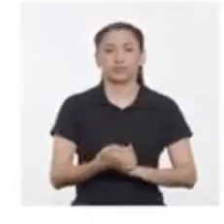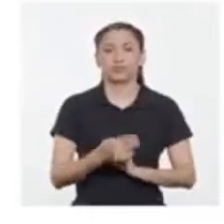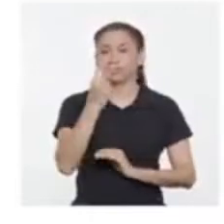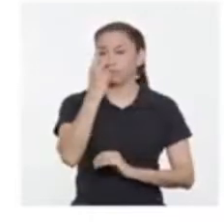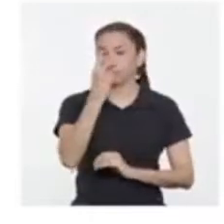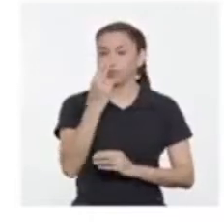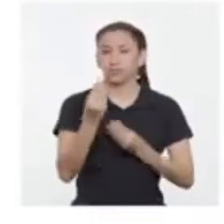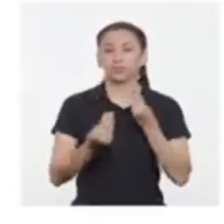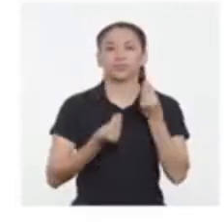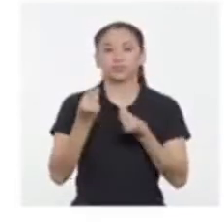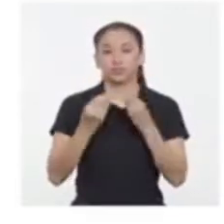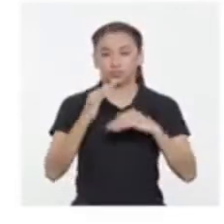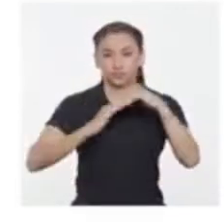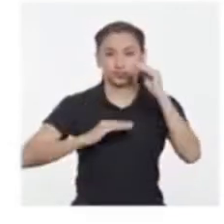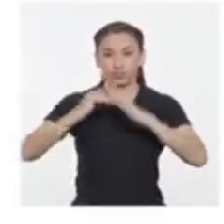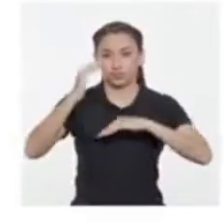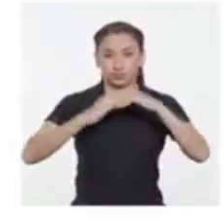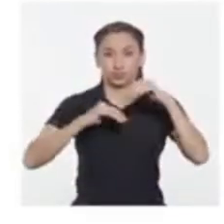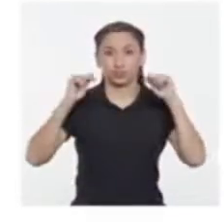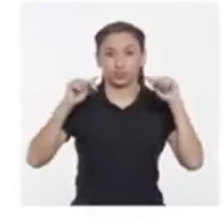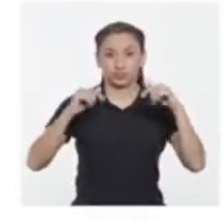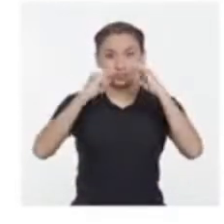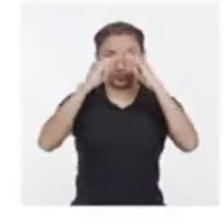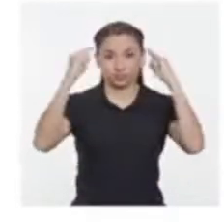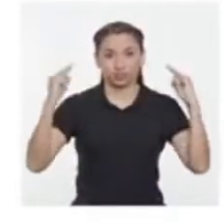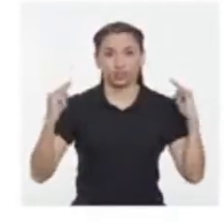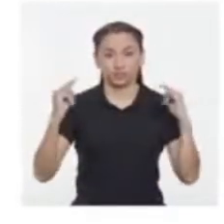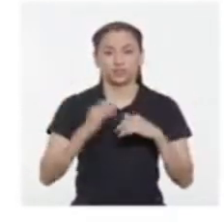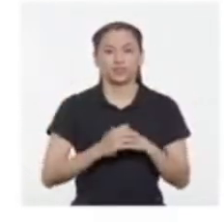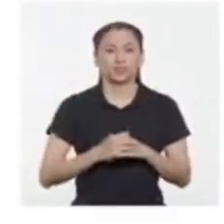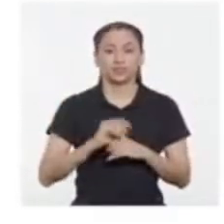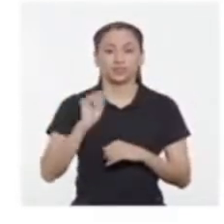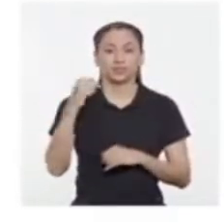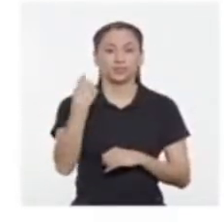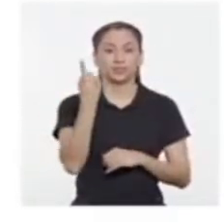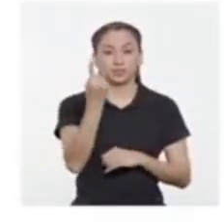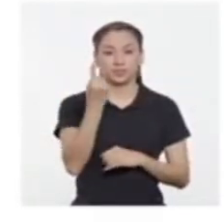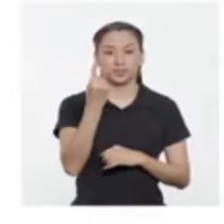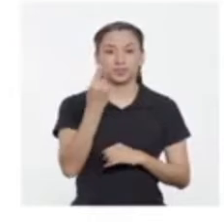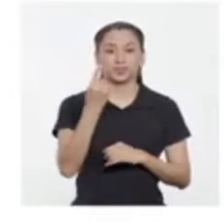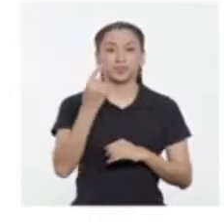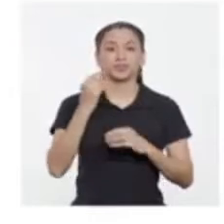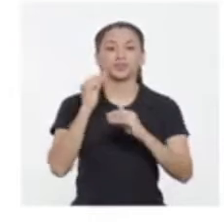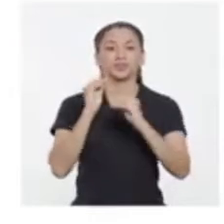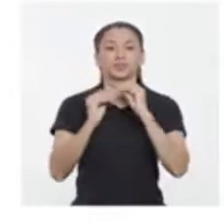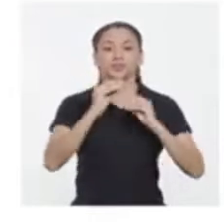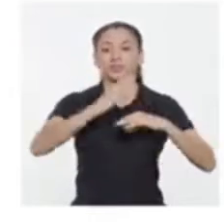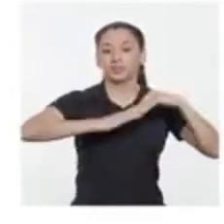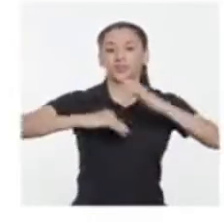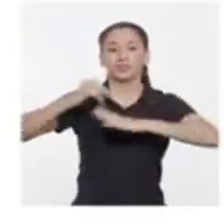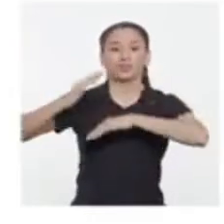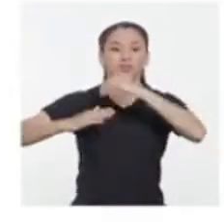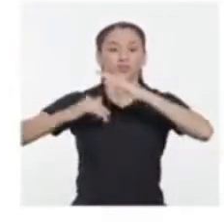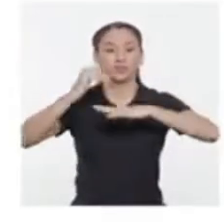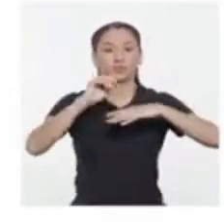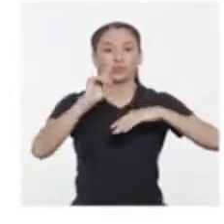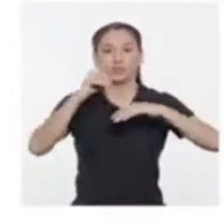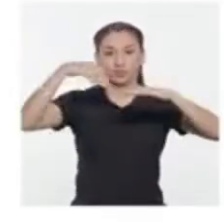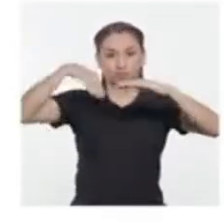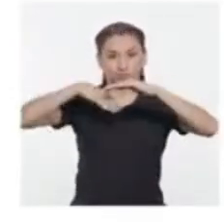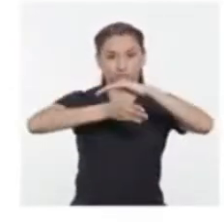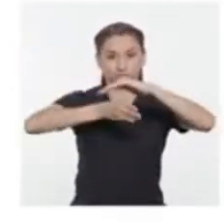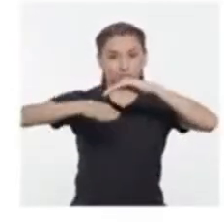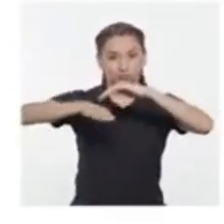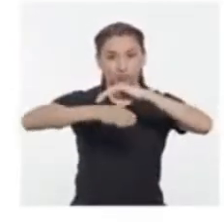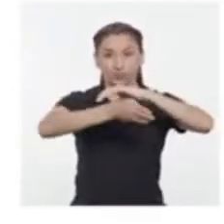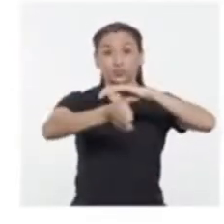continuación. Veamos cómo vamos a construir el fitotoldo. Paso 1. Armado de la superficie del fitotoldo en forma